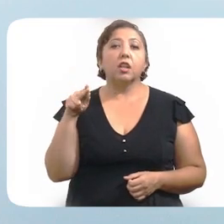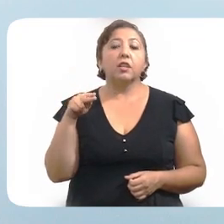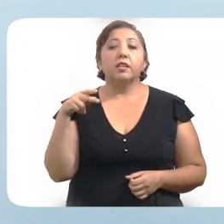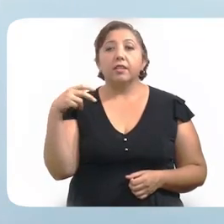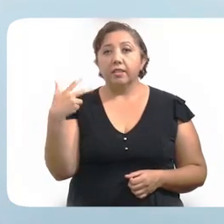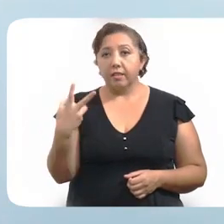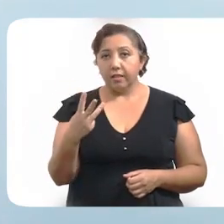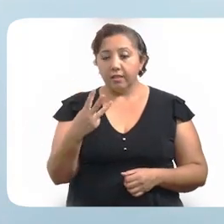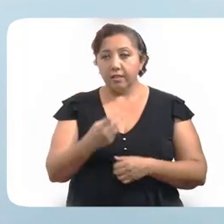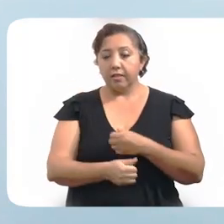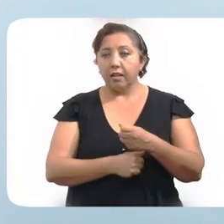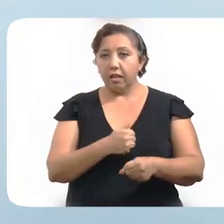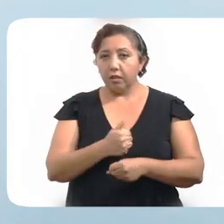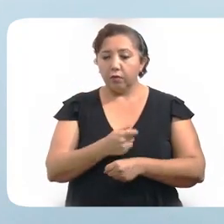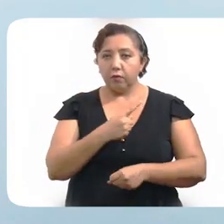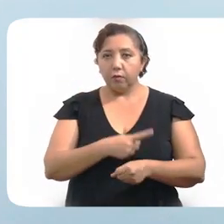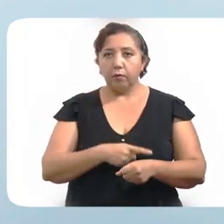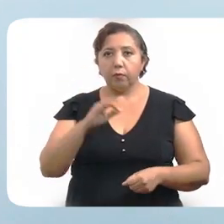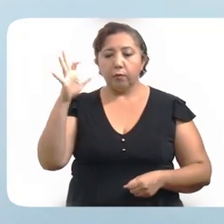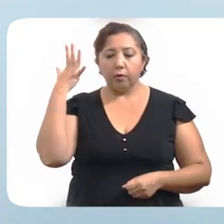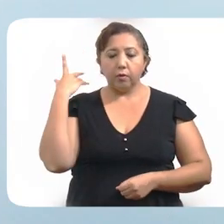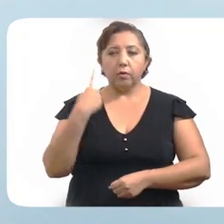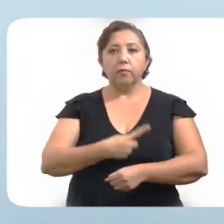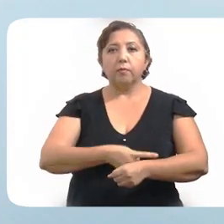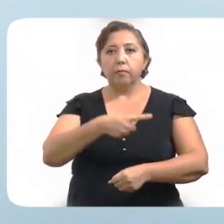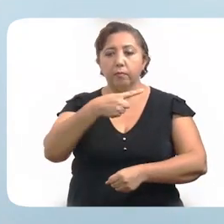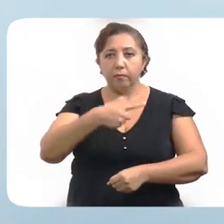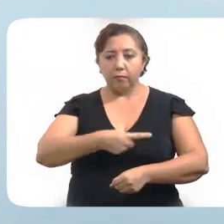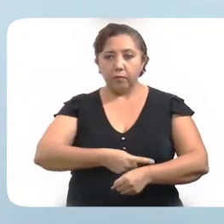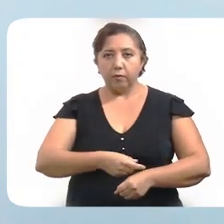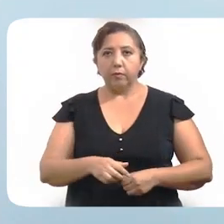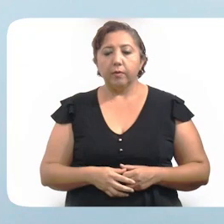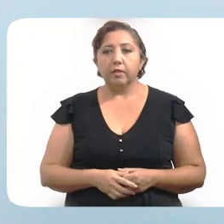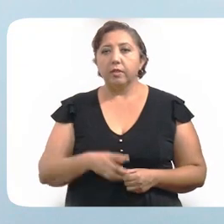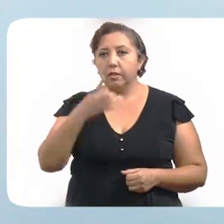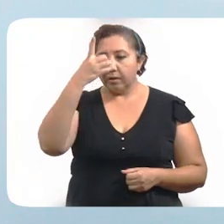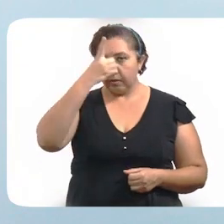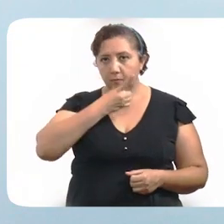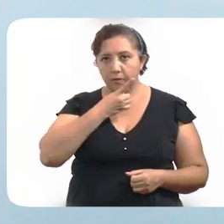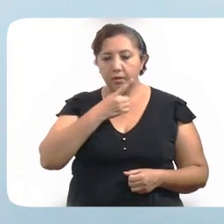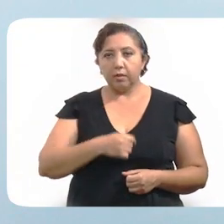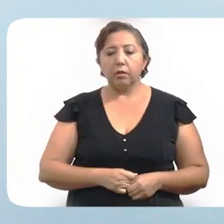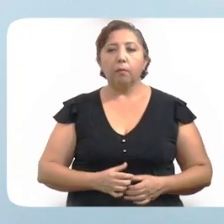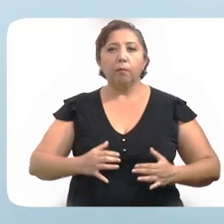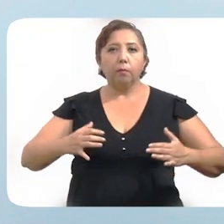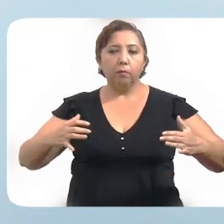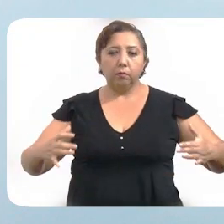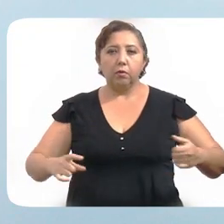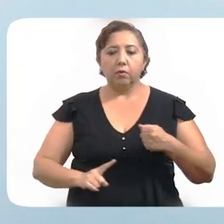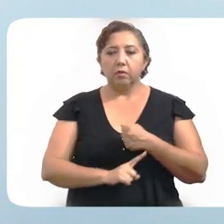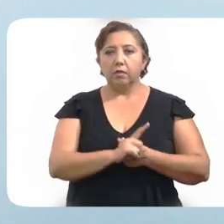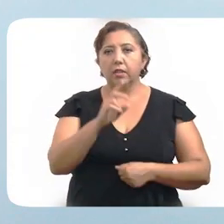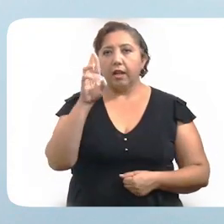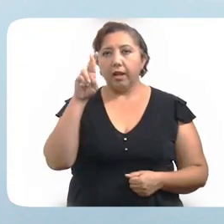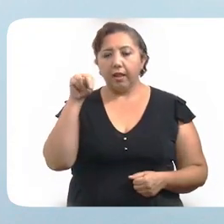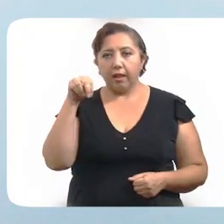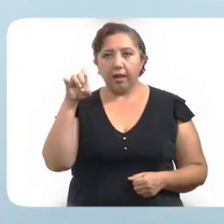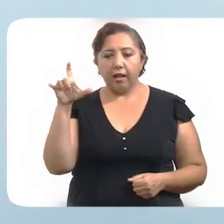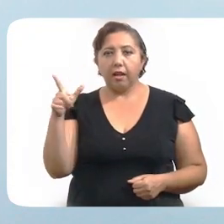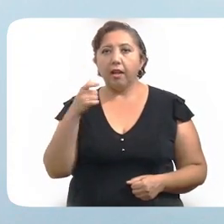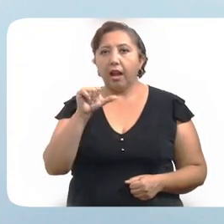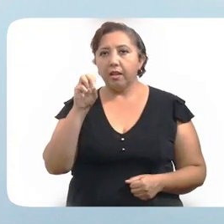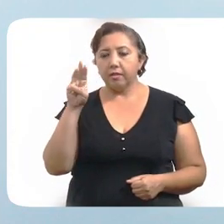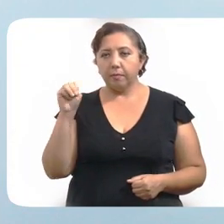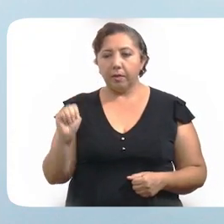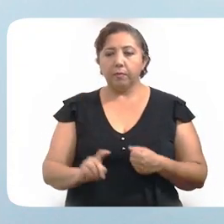años. Sus principales enfermedades fueron hipertensión arterial sistémica, diabetes mellitus, obesidad, insuficiencia renal crónica,